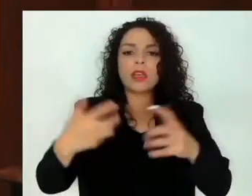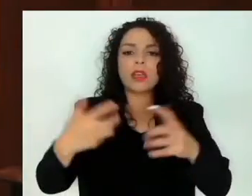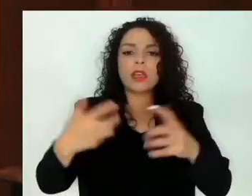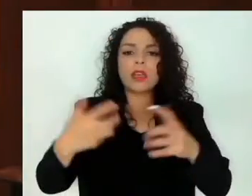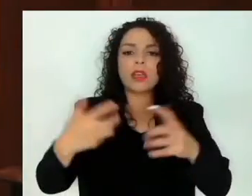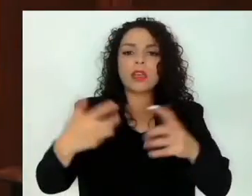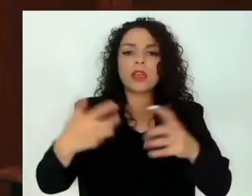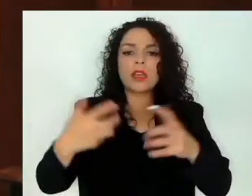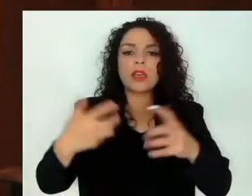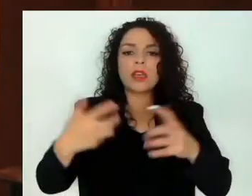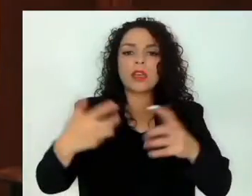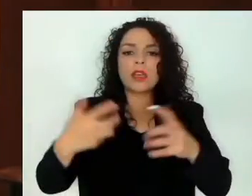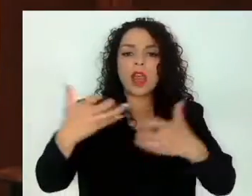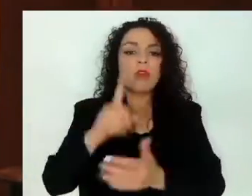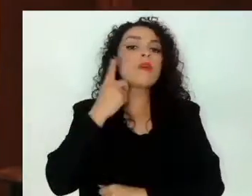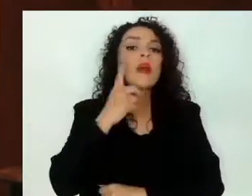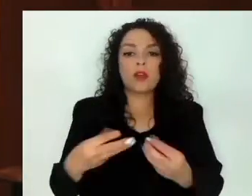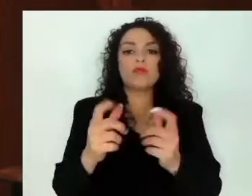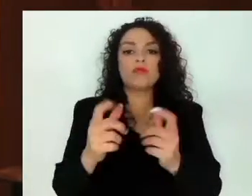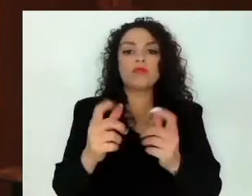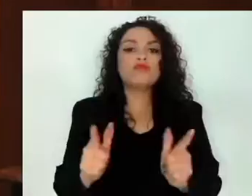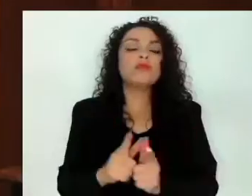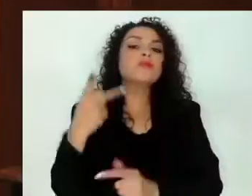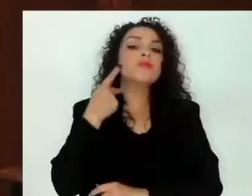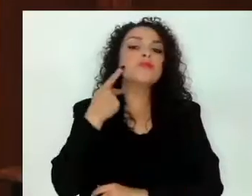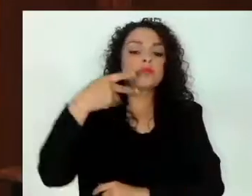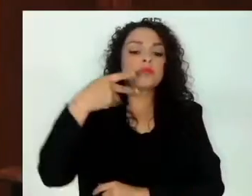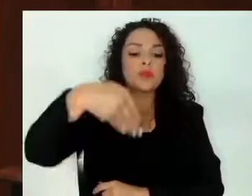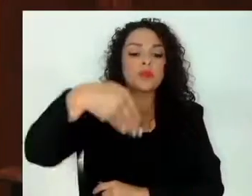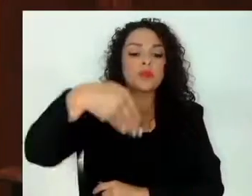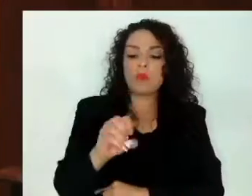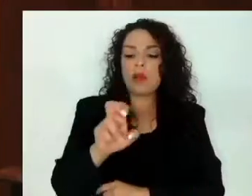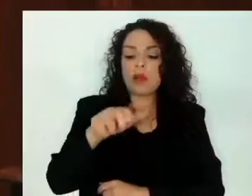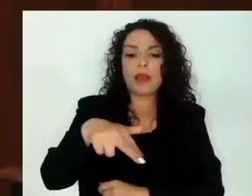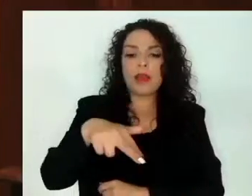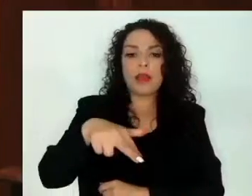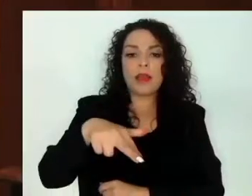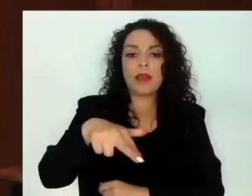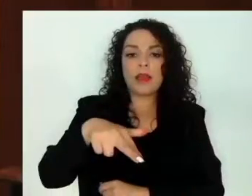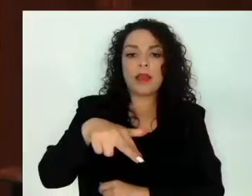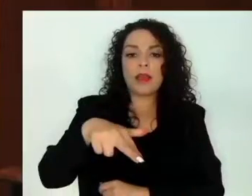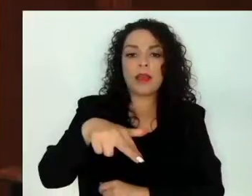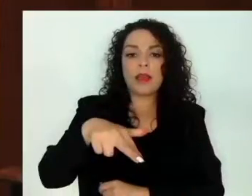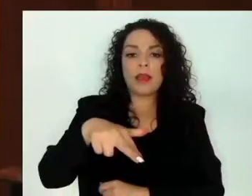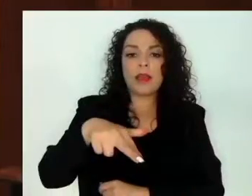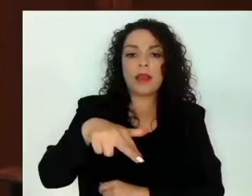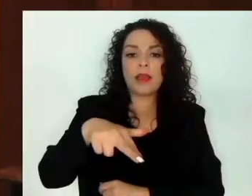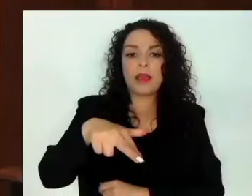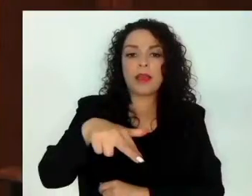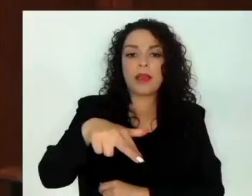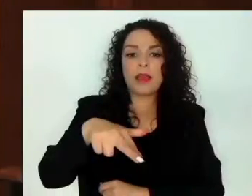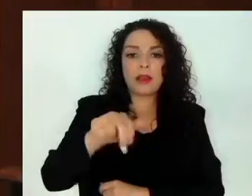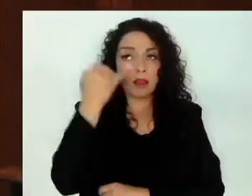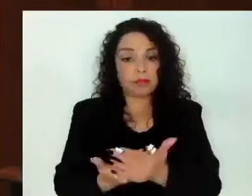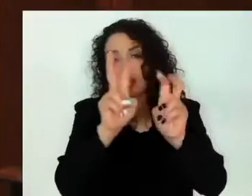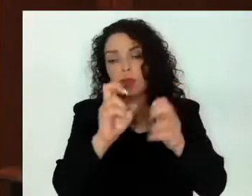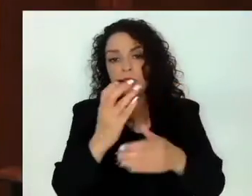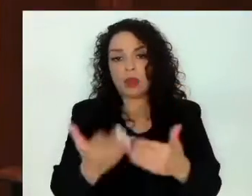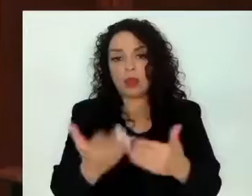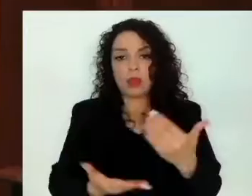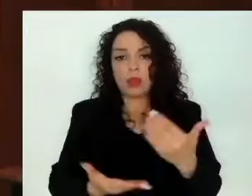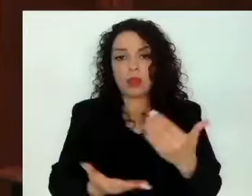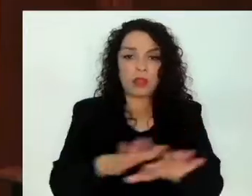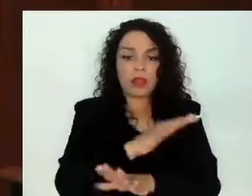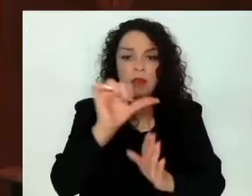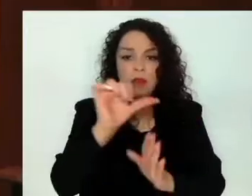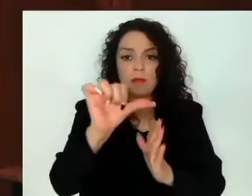en nombre del Grupo Parlamentario de Morena. Iniciativa por el cual, con proyecto de decreto por la que se reforma el